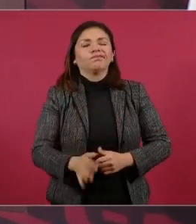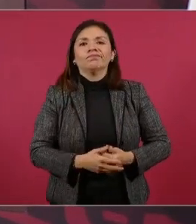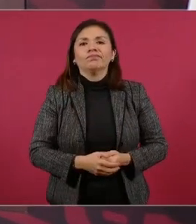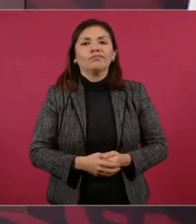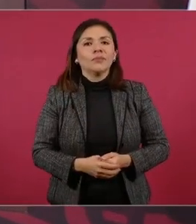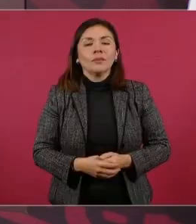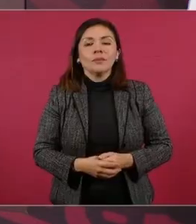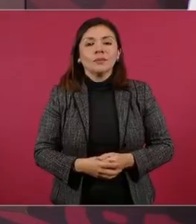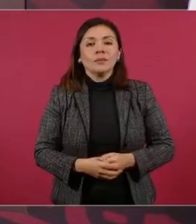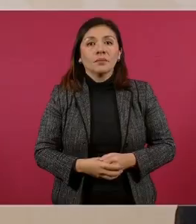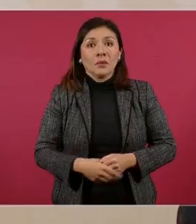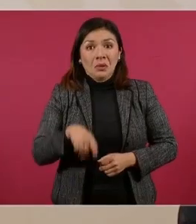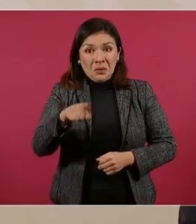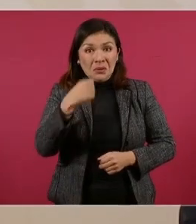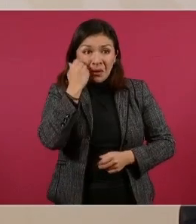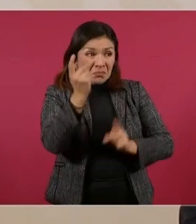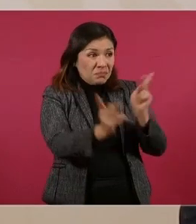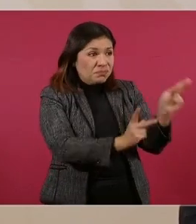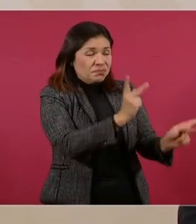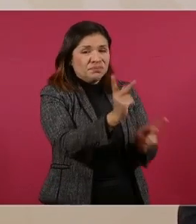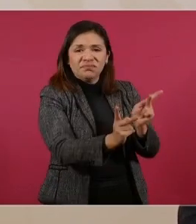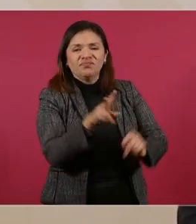rechazaron la